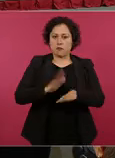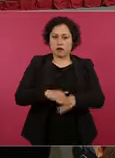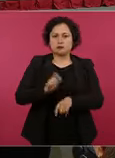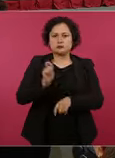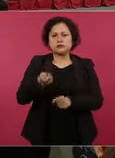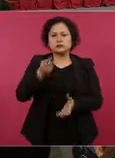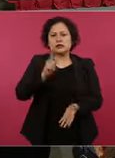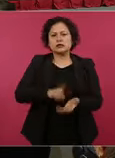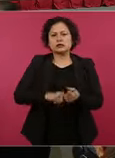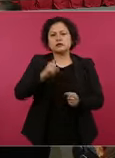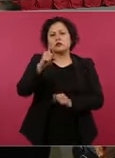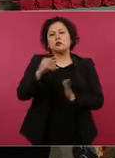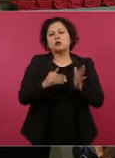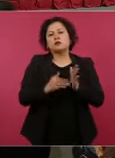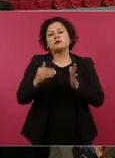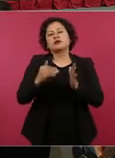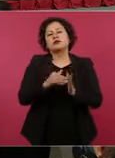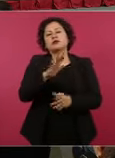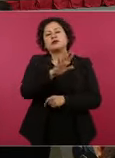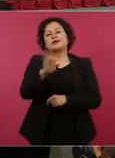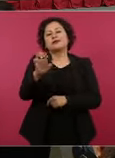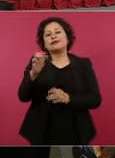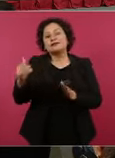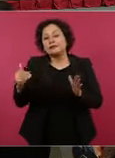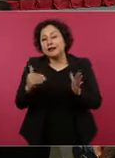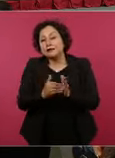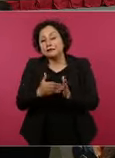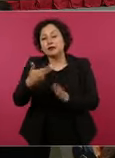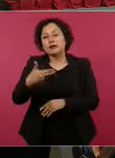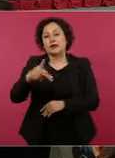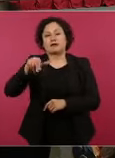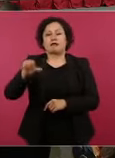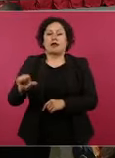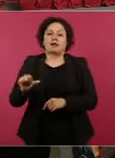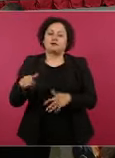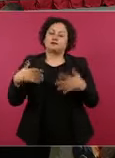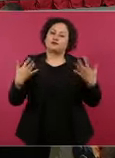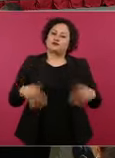1.500.000 hectáreas. Y hay no solo